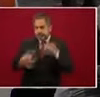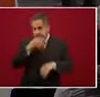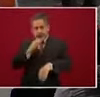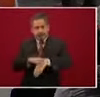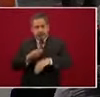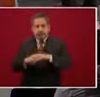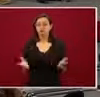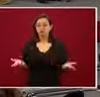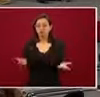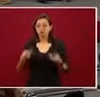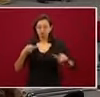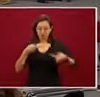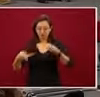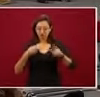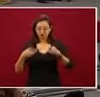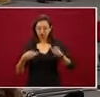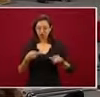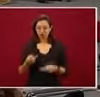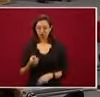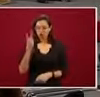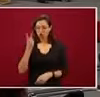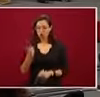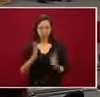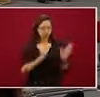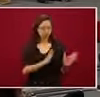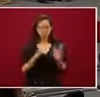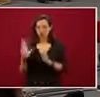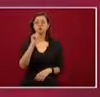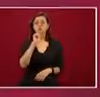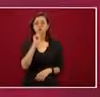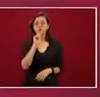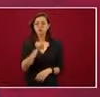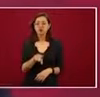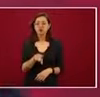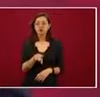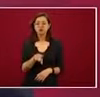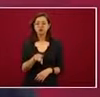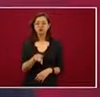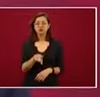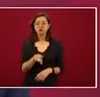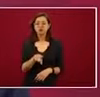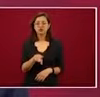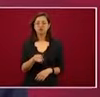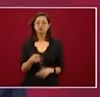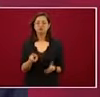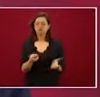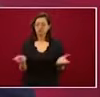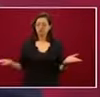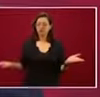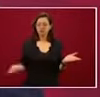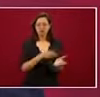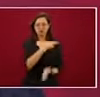pero la mayoría de los negocios permanecen abiertos incluso restaurantes gimnasios a firmar un